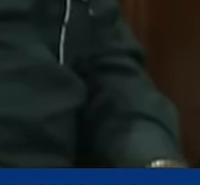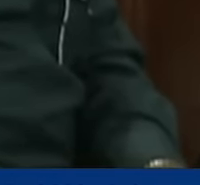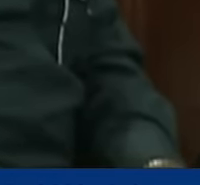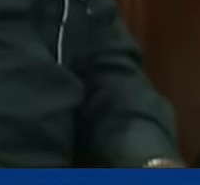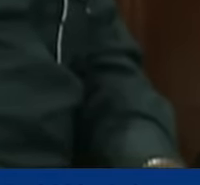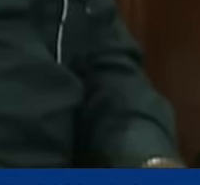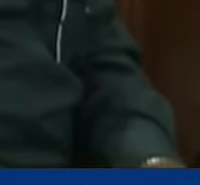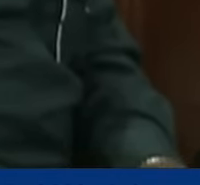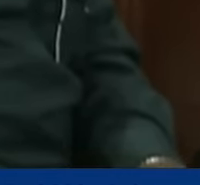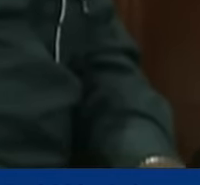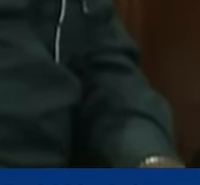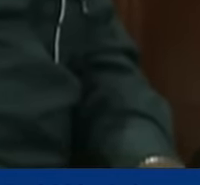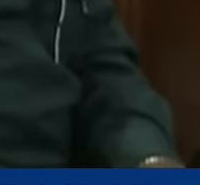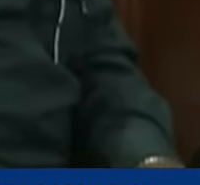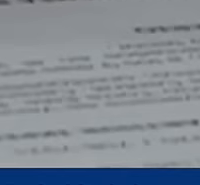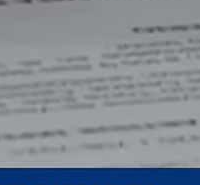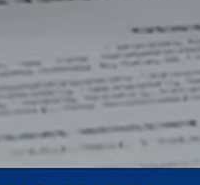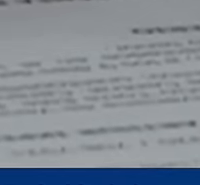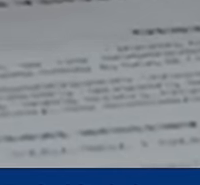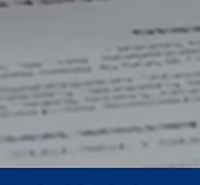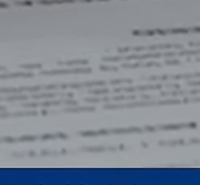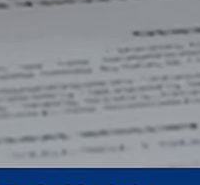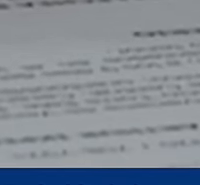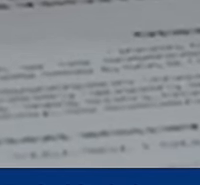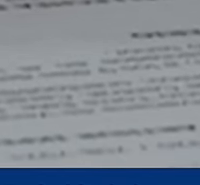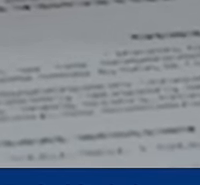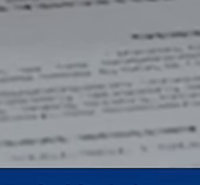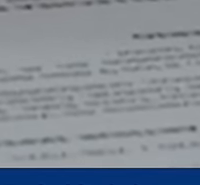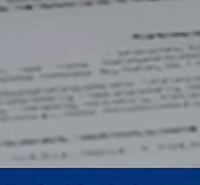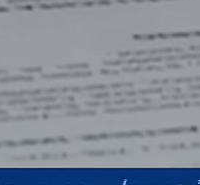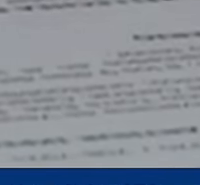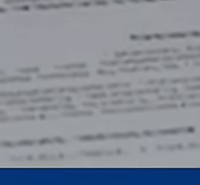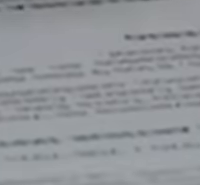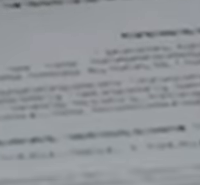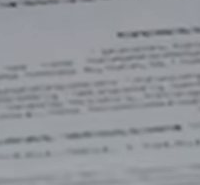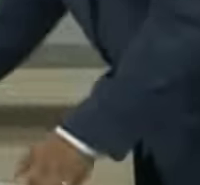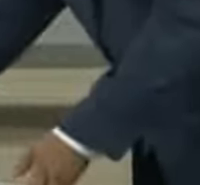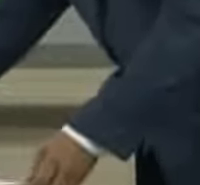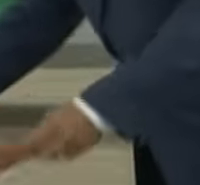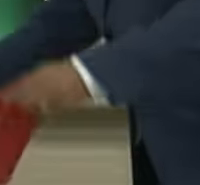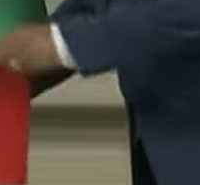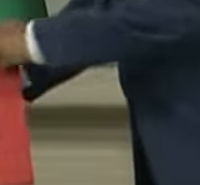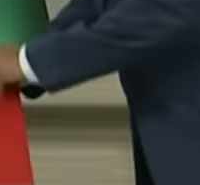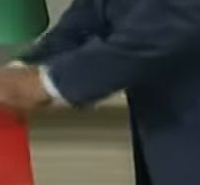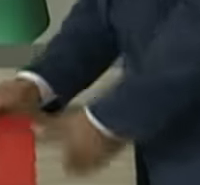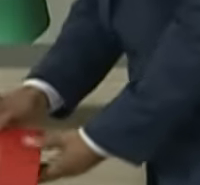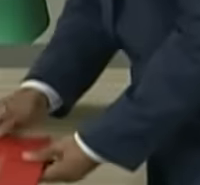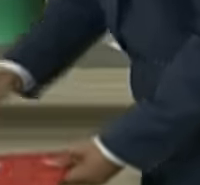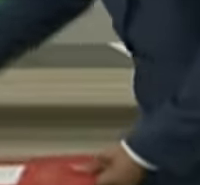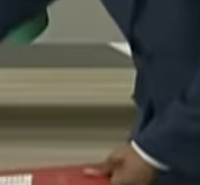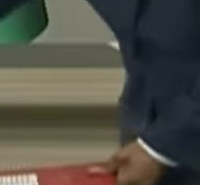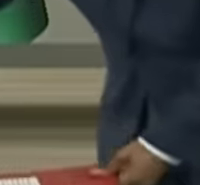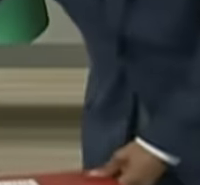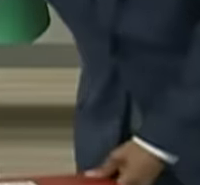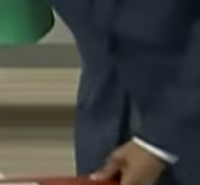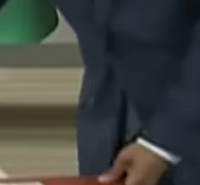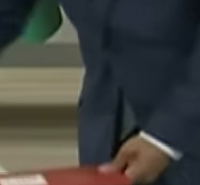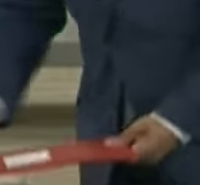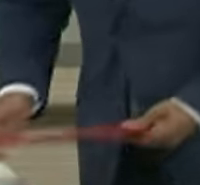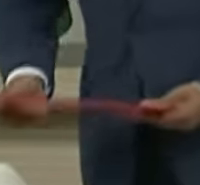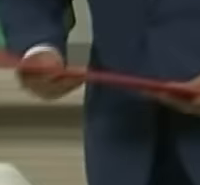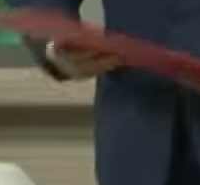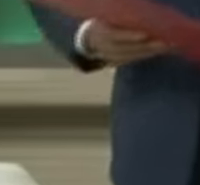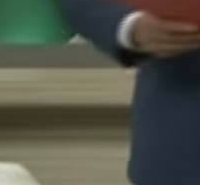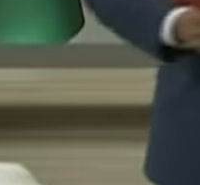al noreste del estado del Tamacuro, a ser ejecutado también entre el Ministerio del Poder Popular de Petróleo y la empresa Beneoranto Petroleum.